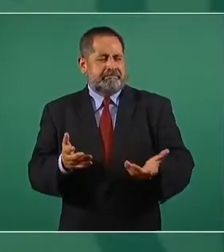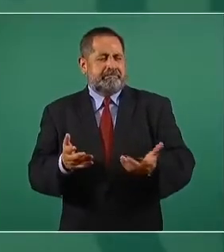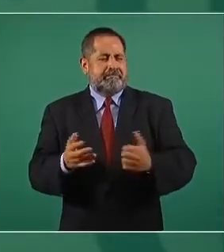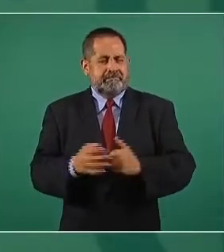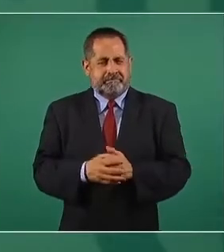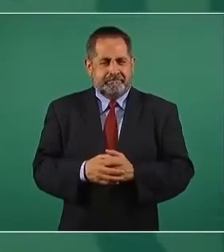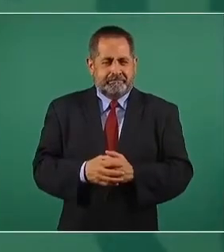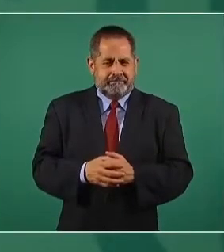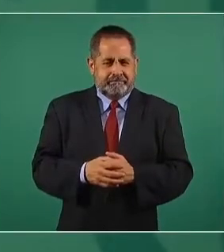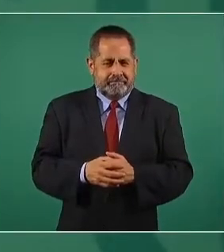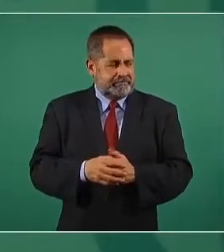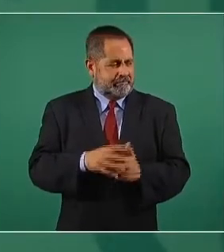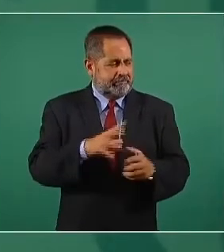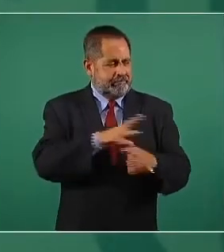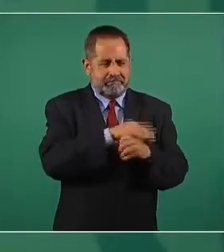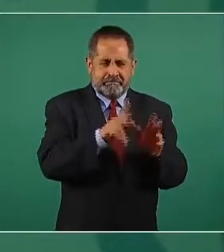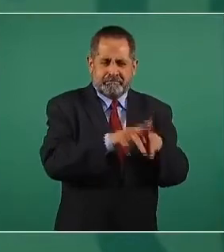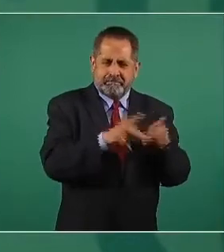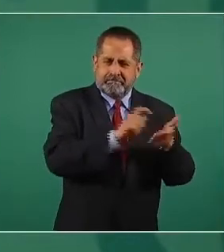por entero